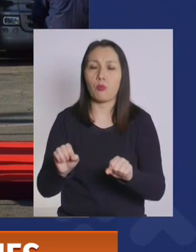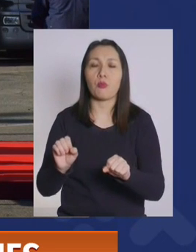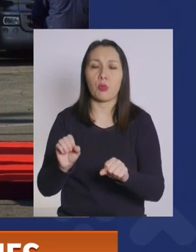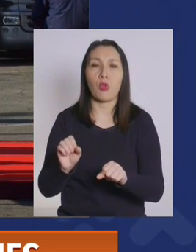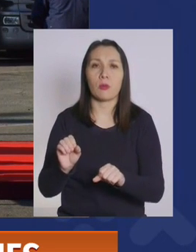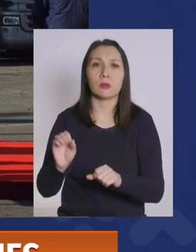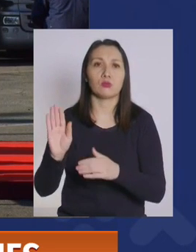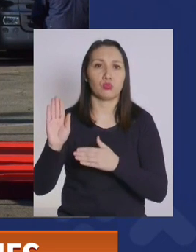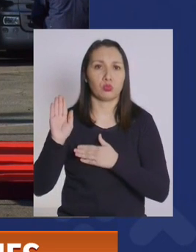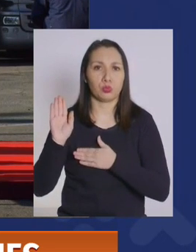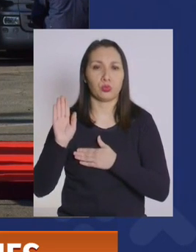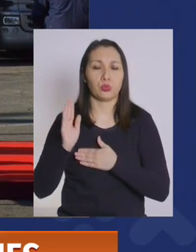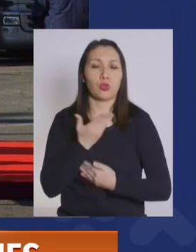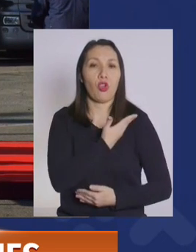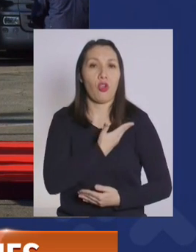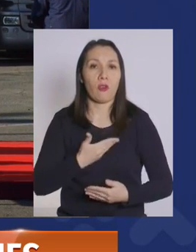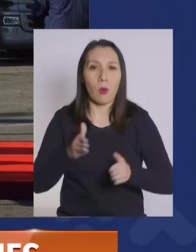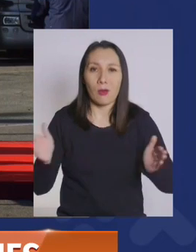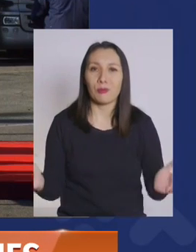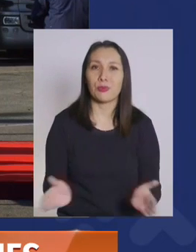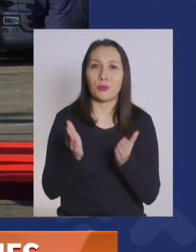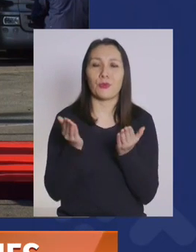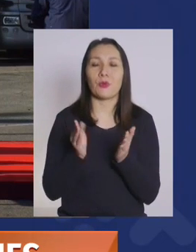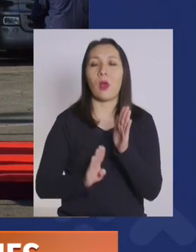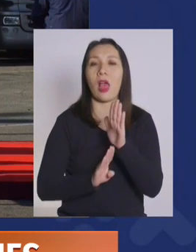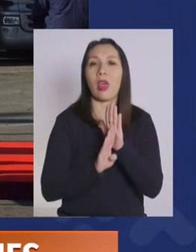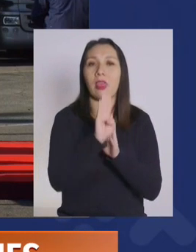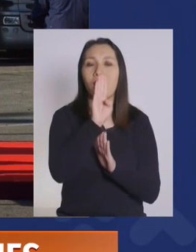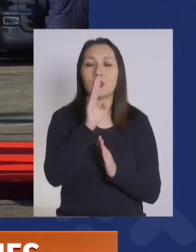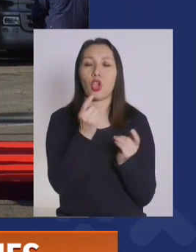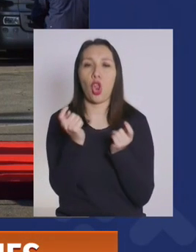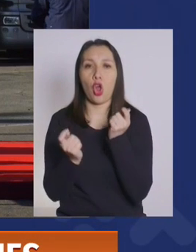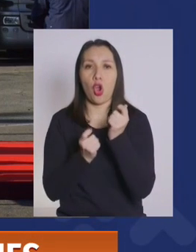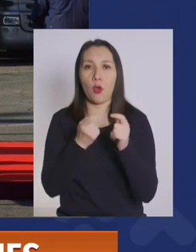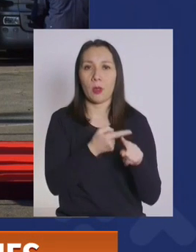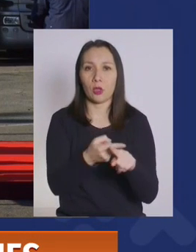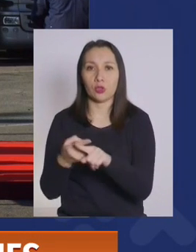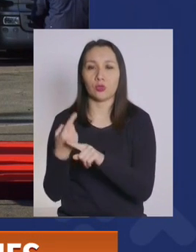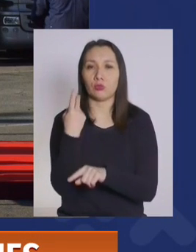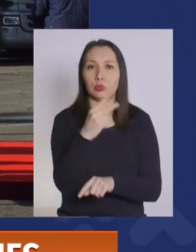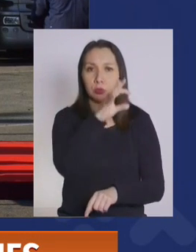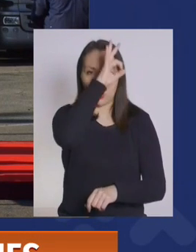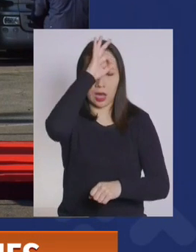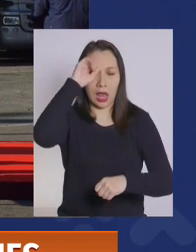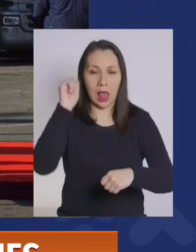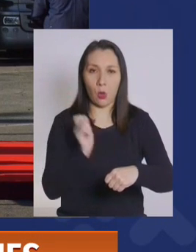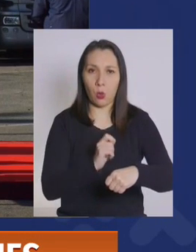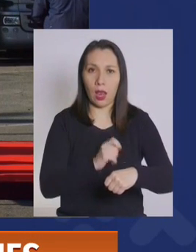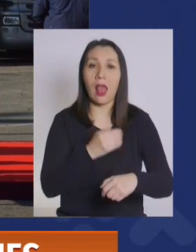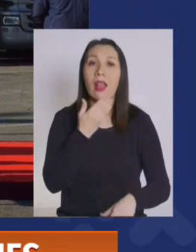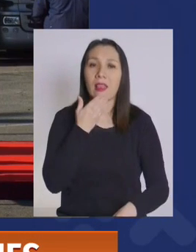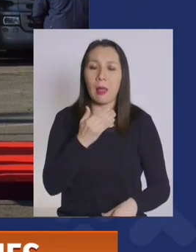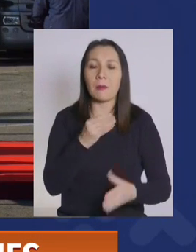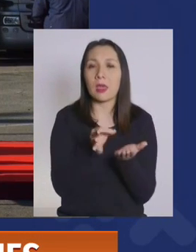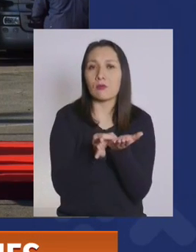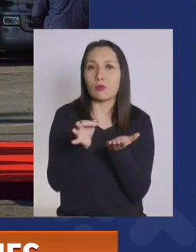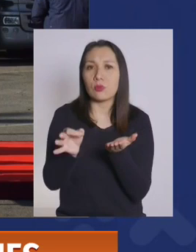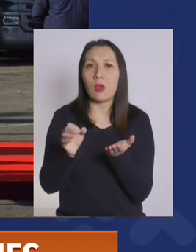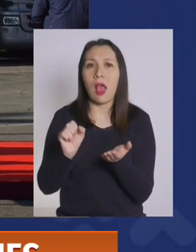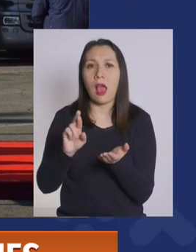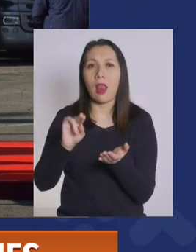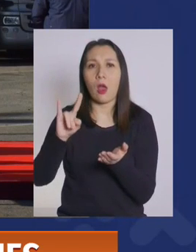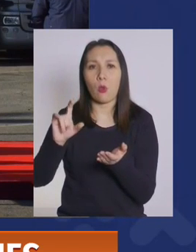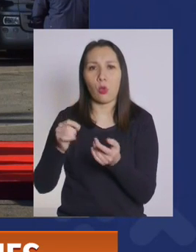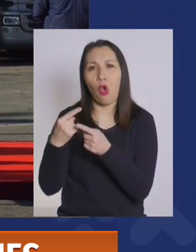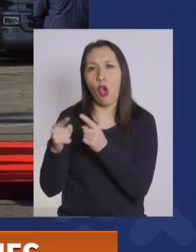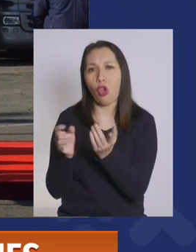plan para dar un impulso al desarrollo económico y social de la Araucanía y de la provincia de Arauco y otras